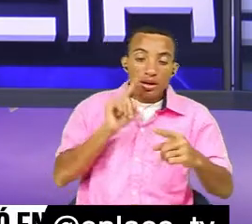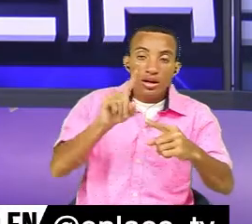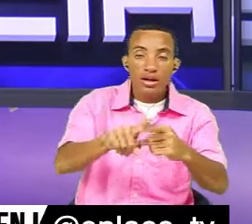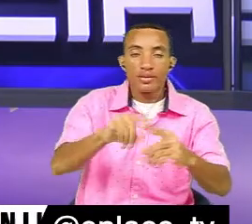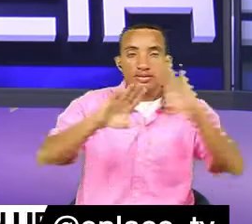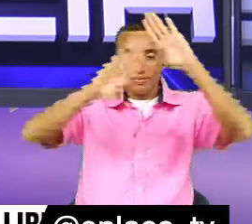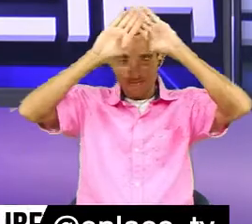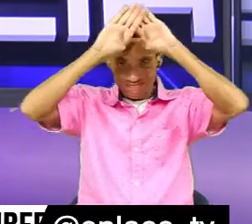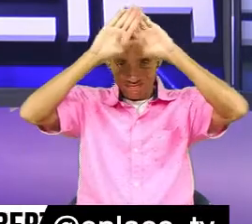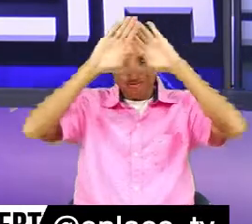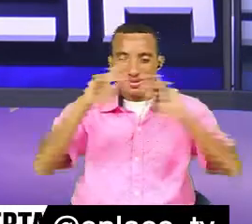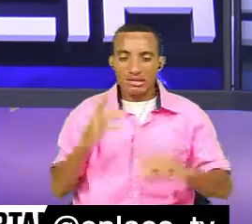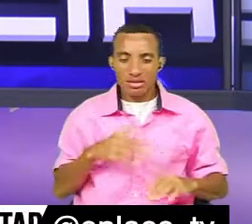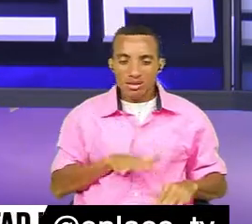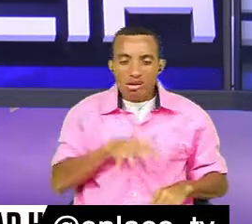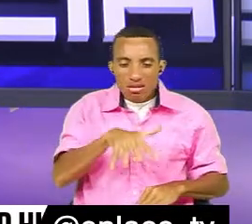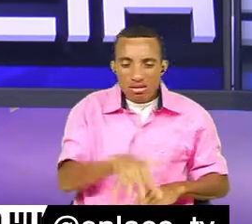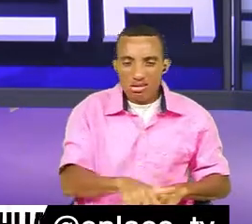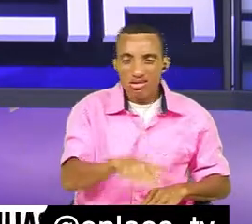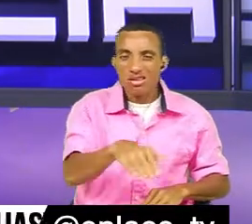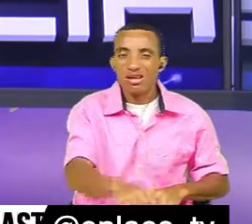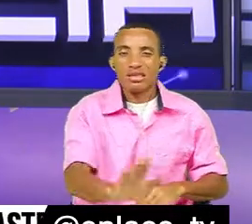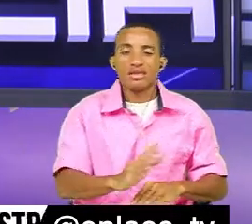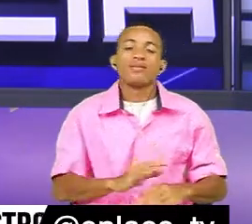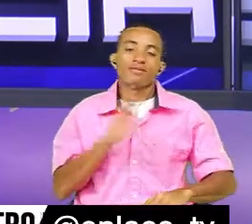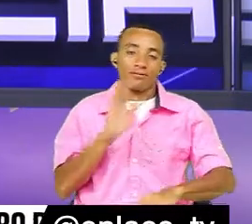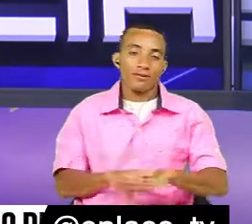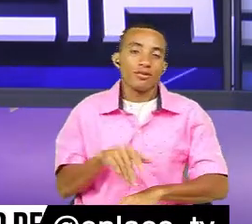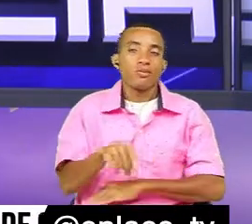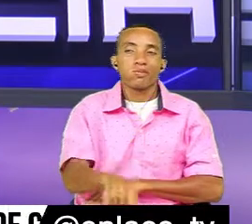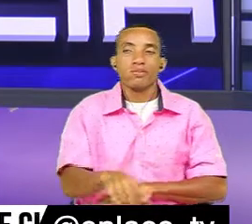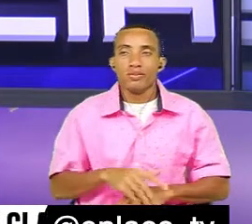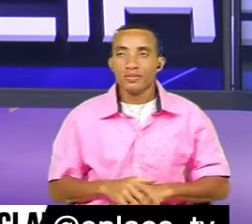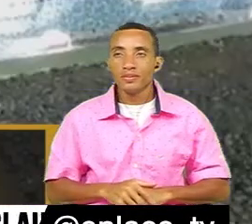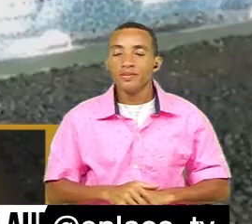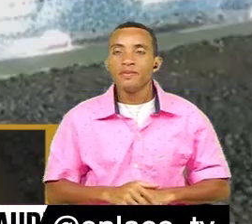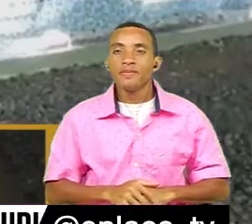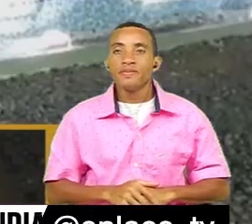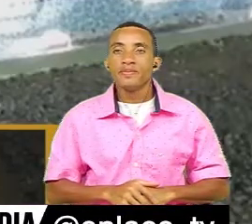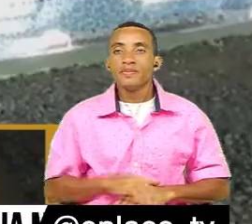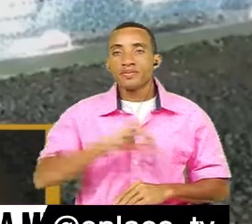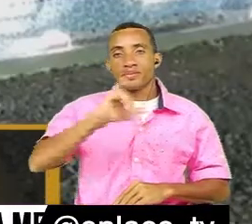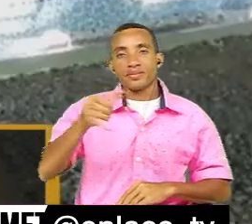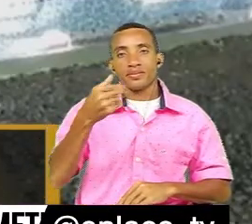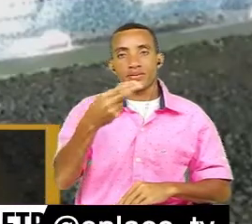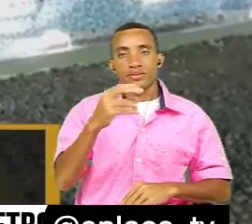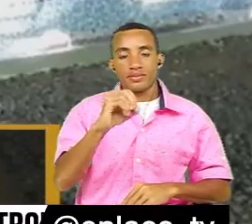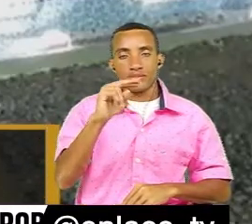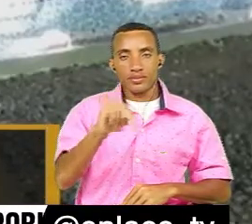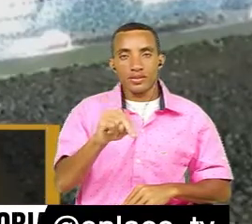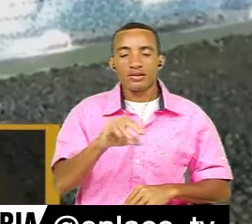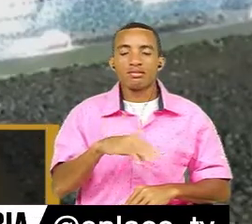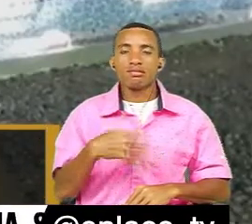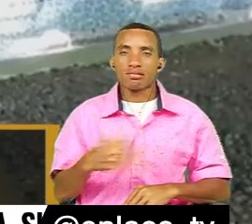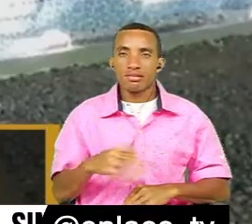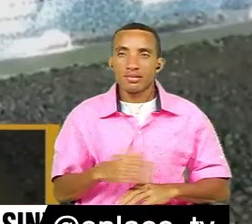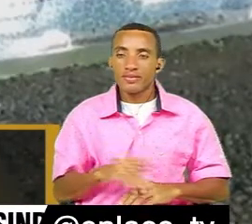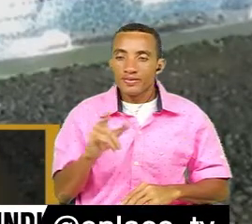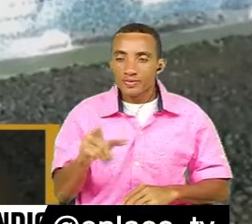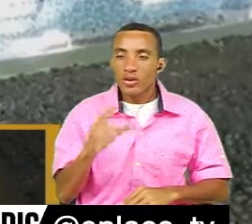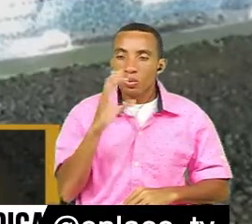que el estado de la vía fue el causante de este lamentable hecho. Como John Edinson Gualdrón Ortiz, fue identificado el docente